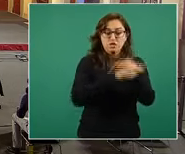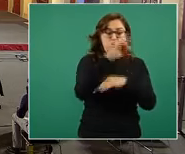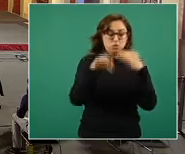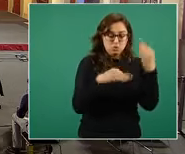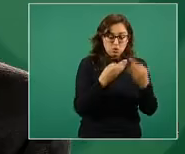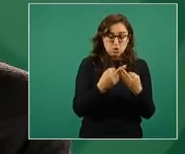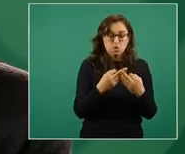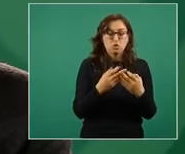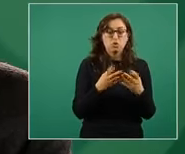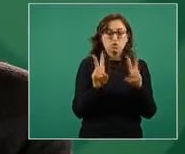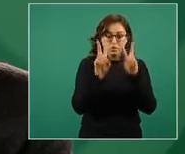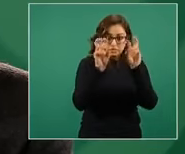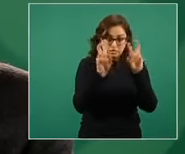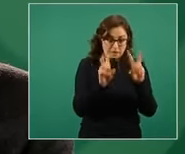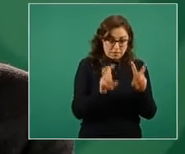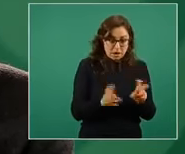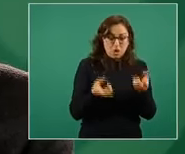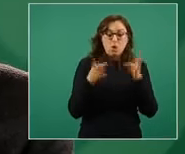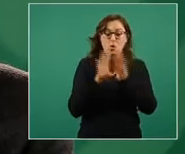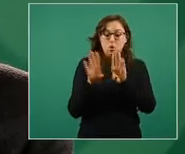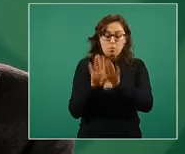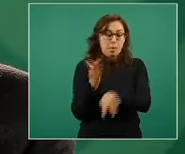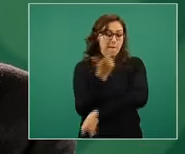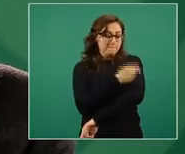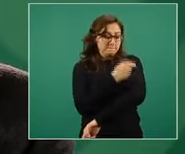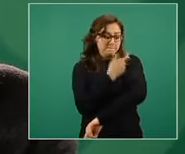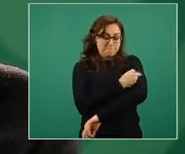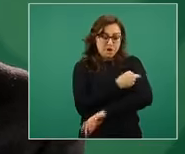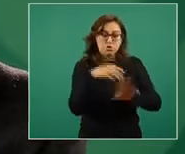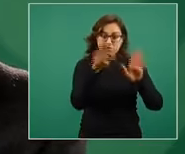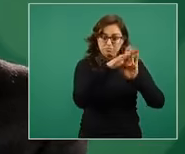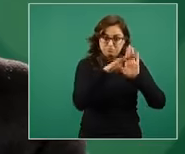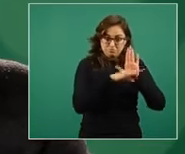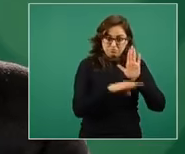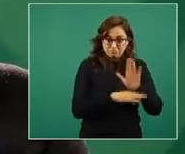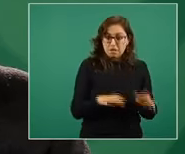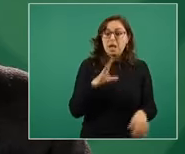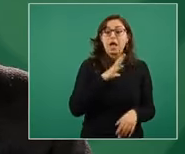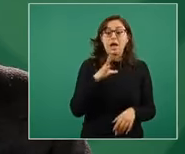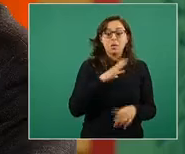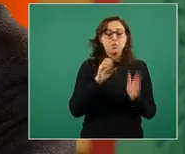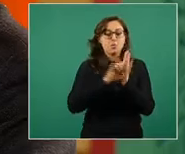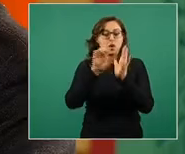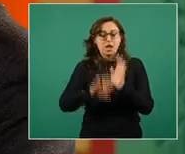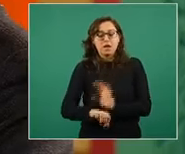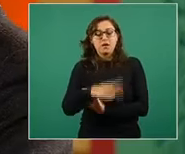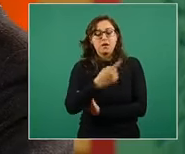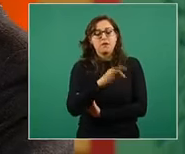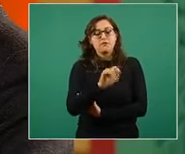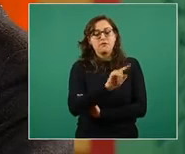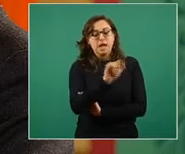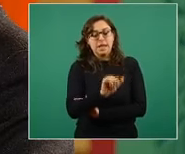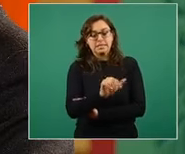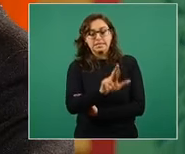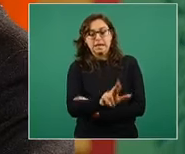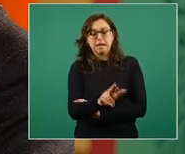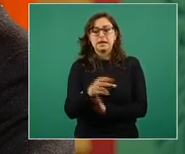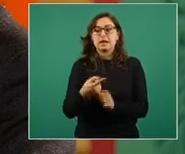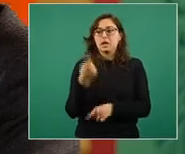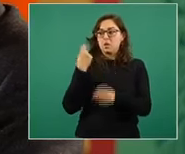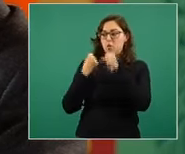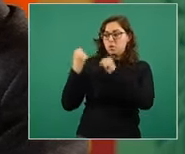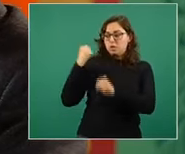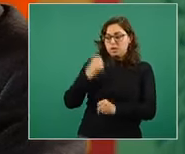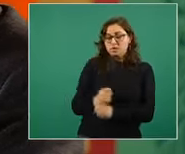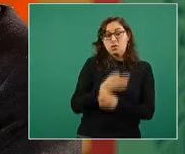de instrucción para la aplicación de estas vacunas y se considera, en el caso de la vacuna de Pfizer, lo venimos diciendo desde el año